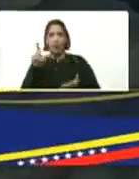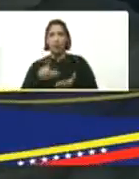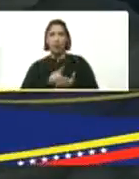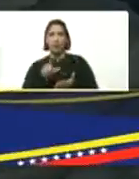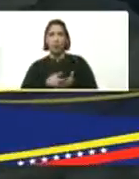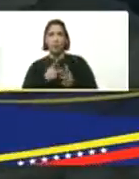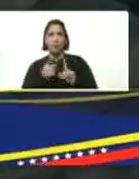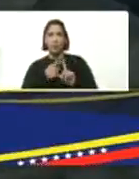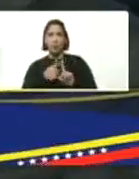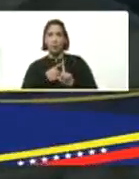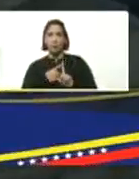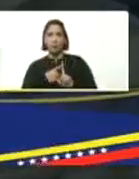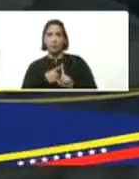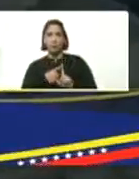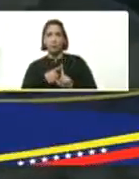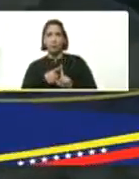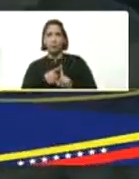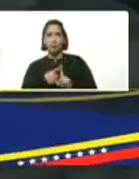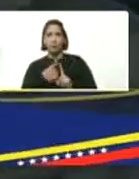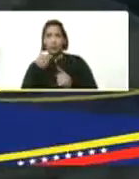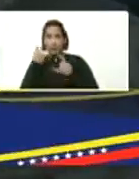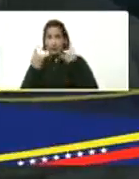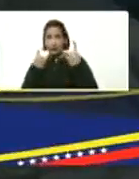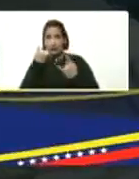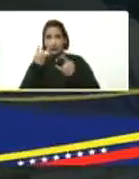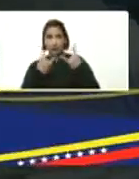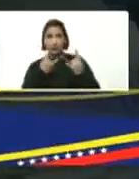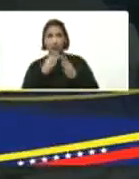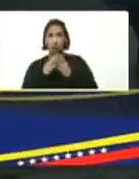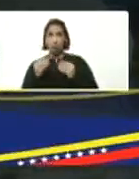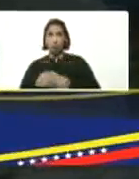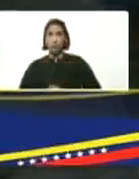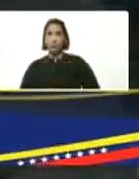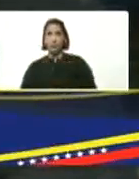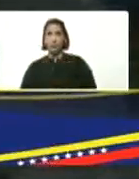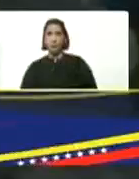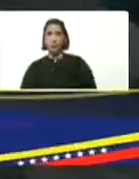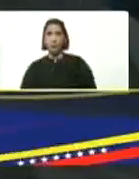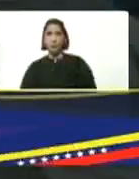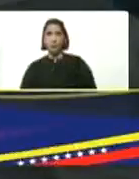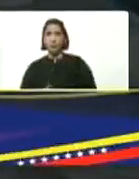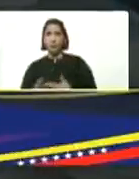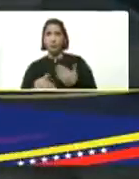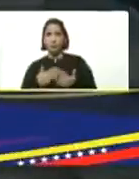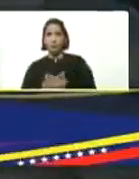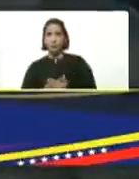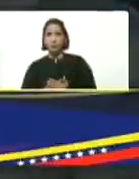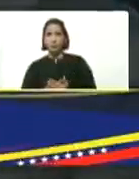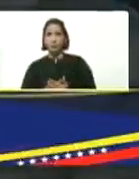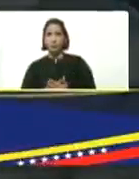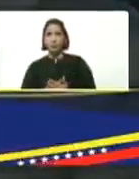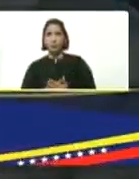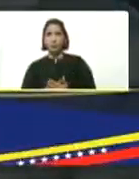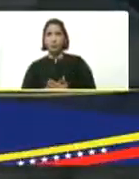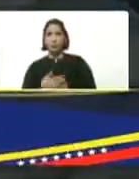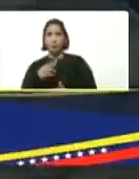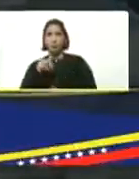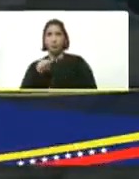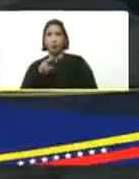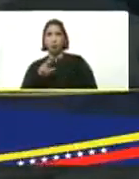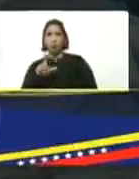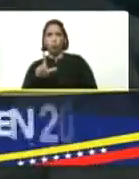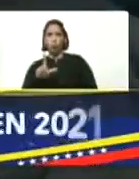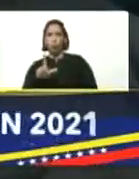Primero, bueno, mi admiración hacia tanto Ernesto como Raúl por